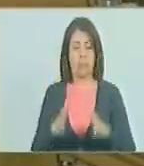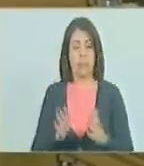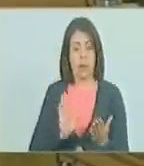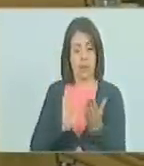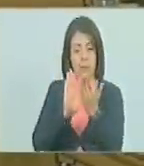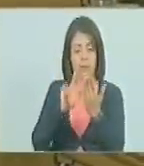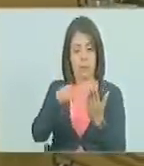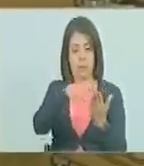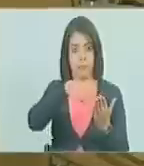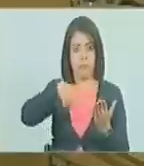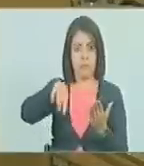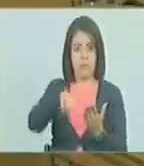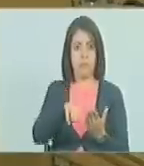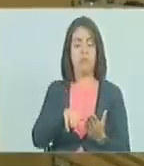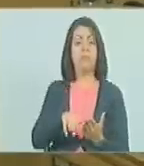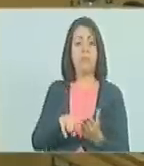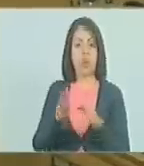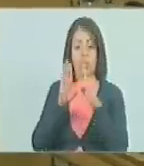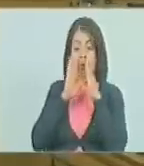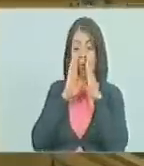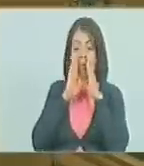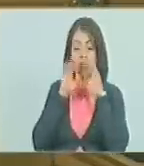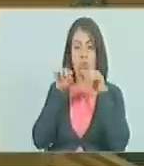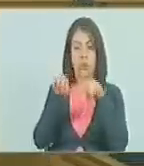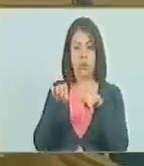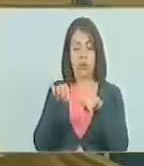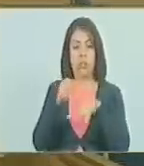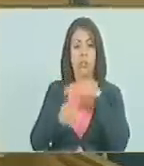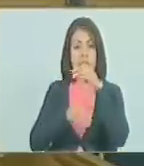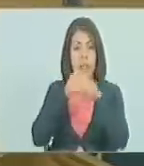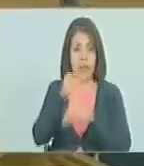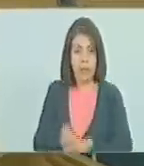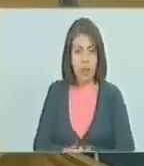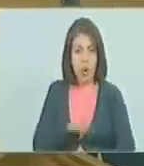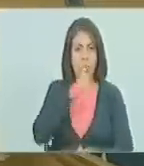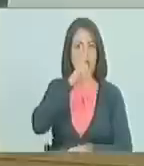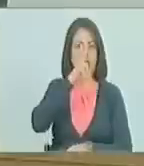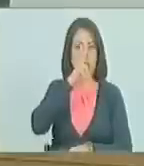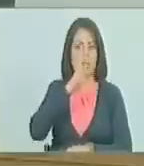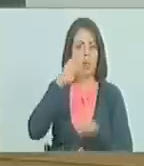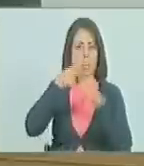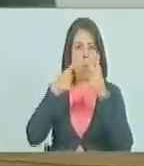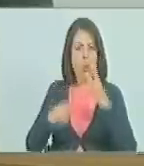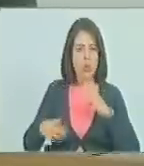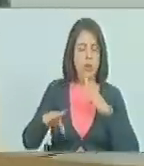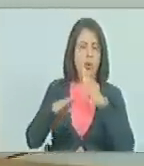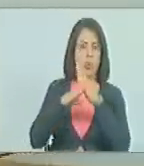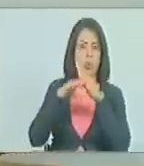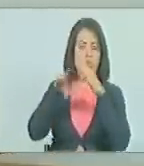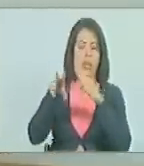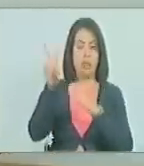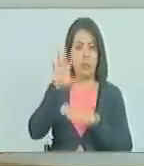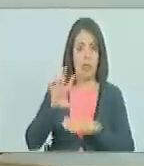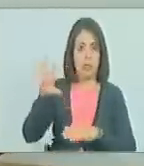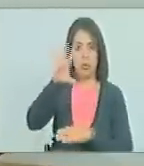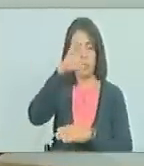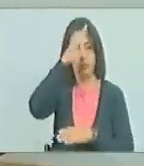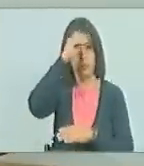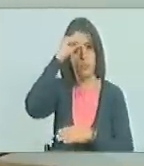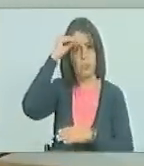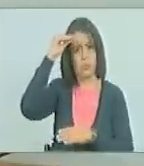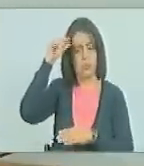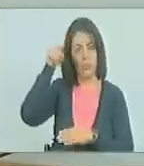frente a la confesión de crímenes de lesa humanidad que Donald